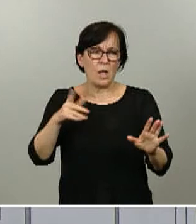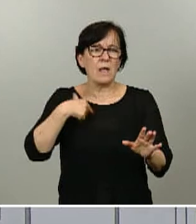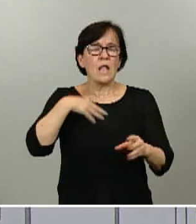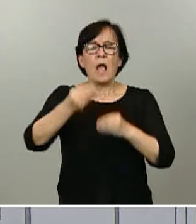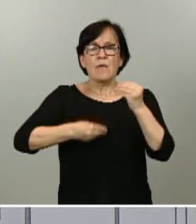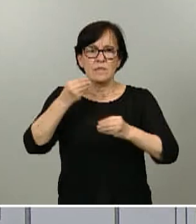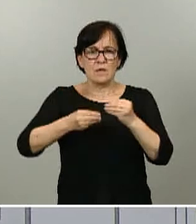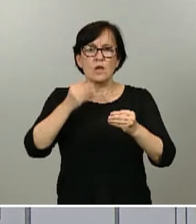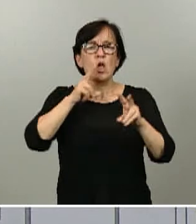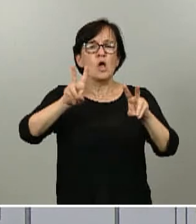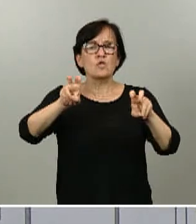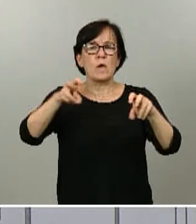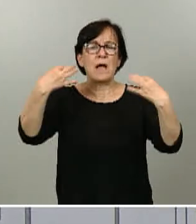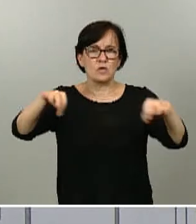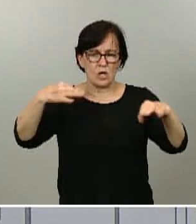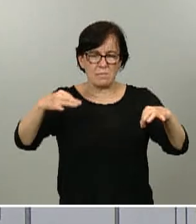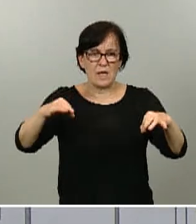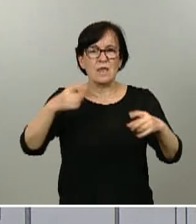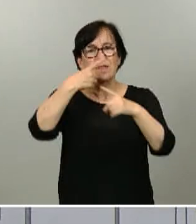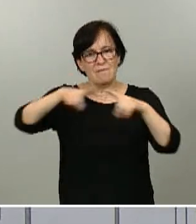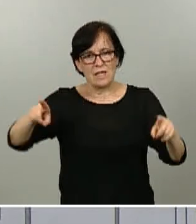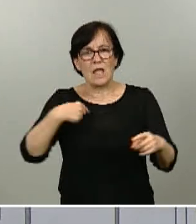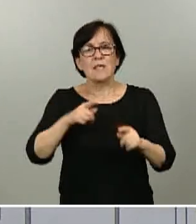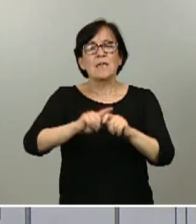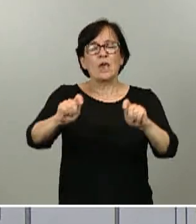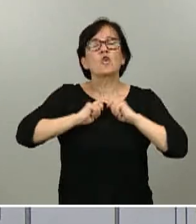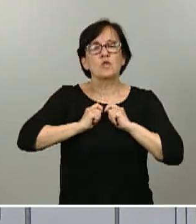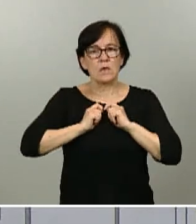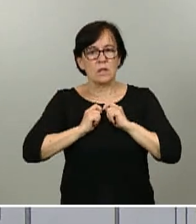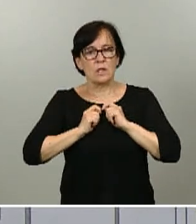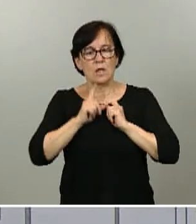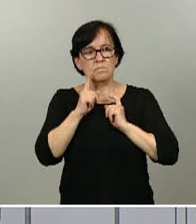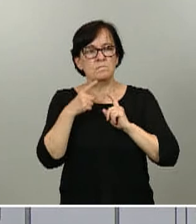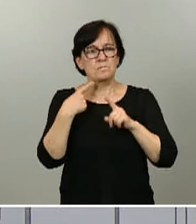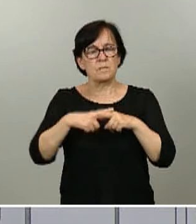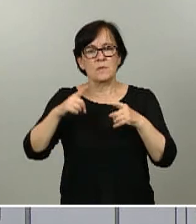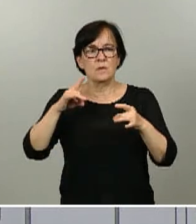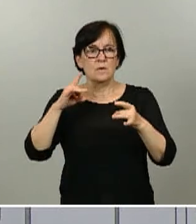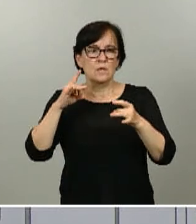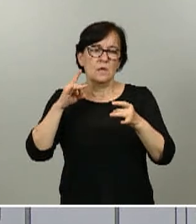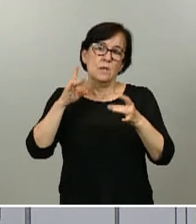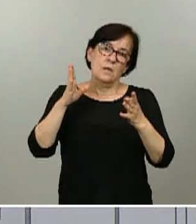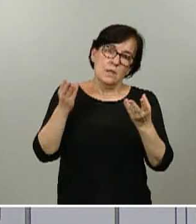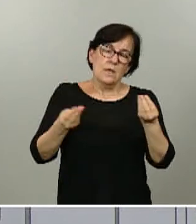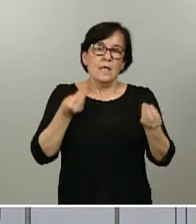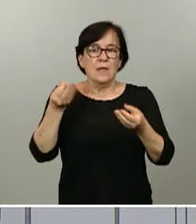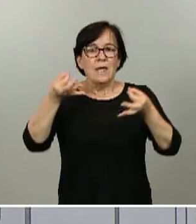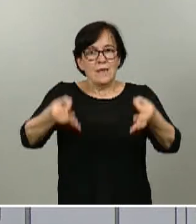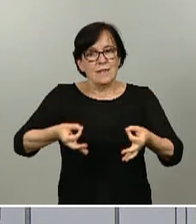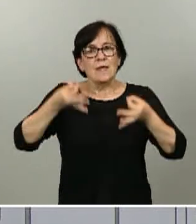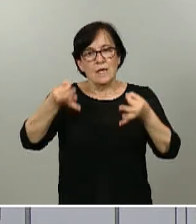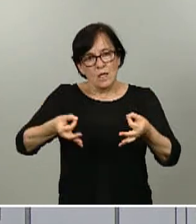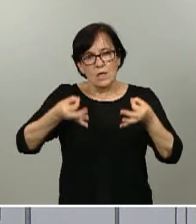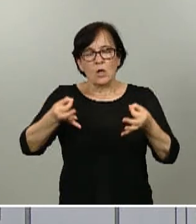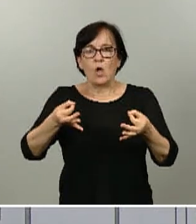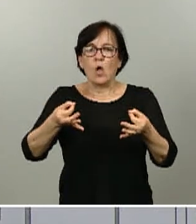nueva normalidad, a esa normalidad diferente que nos permitiría una actividad, sí, siempre con medidas de